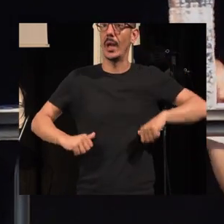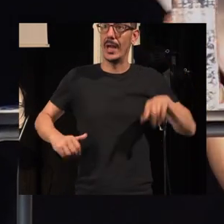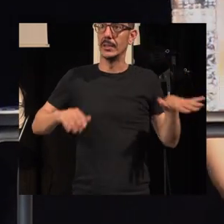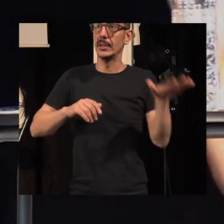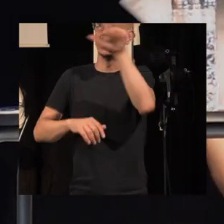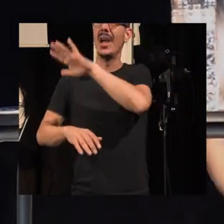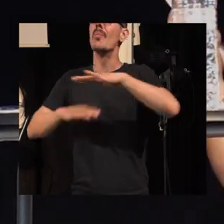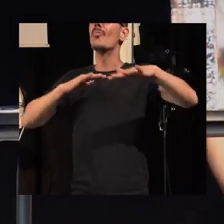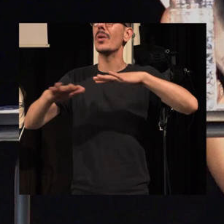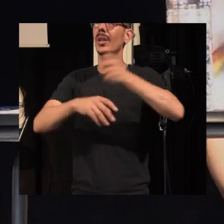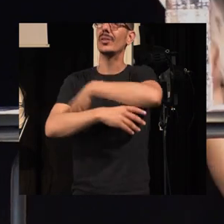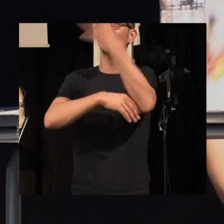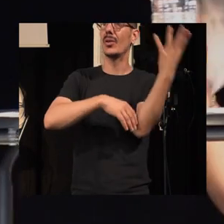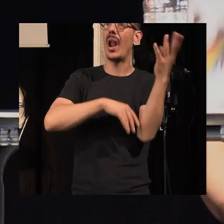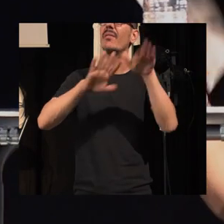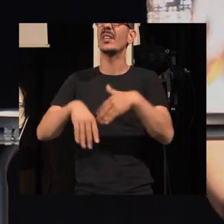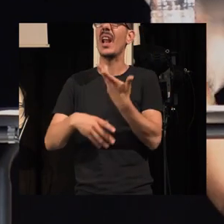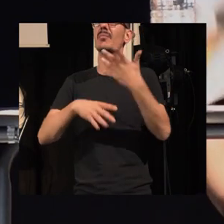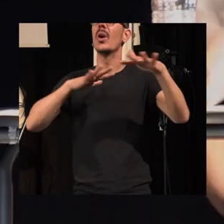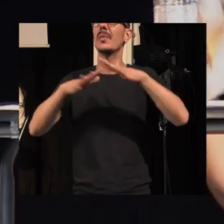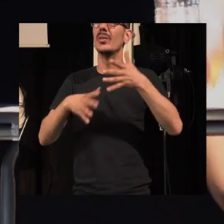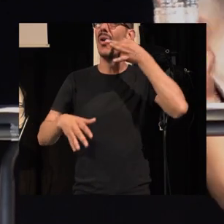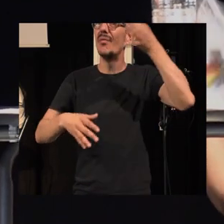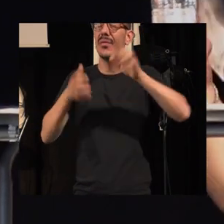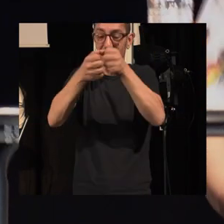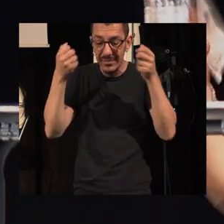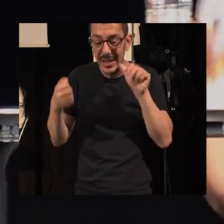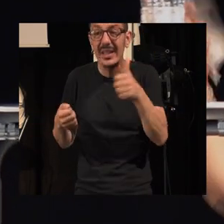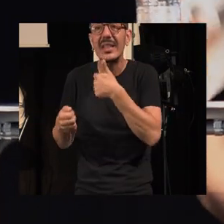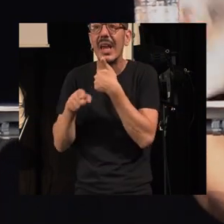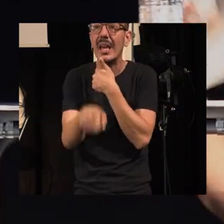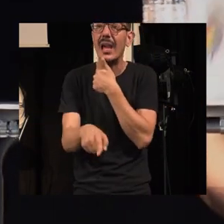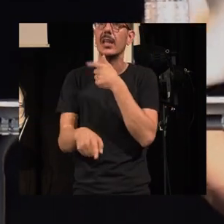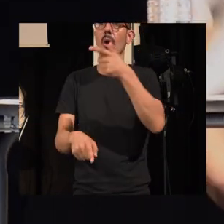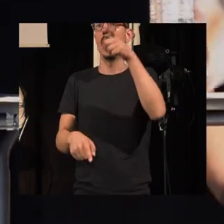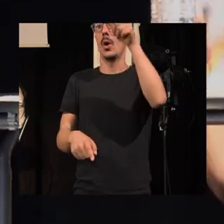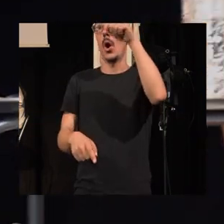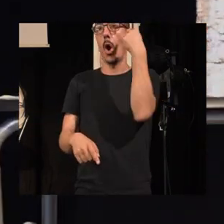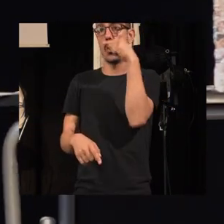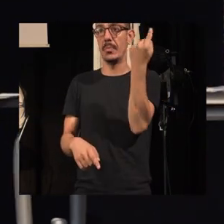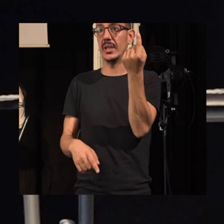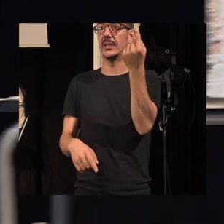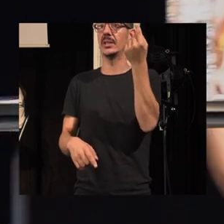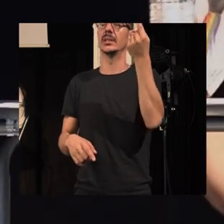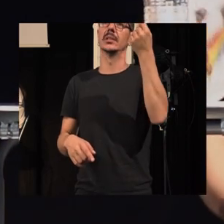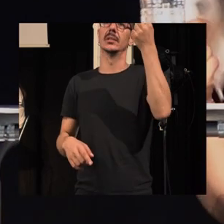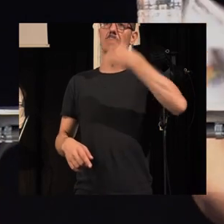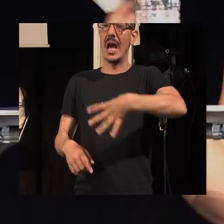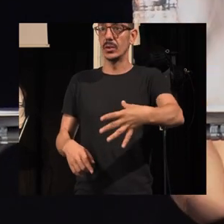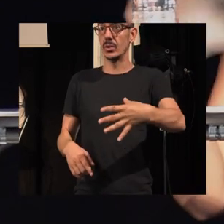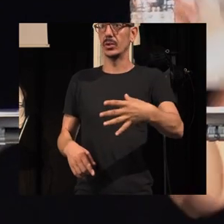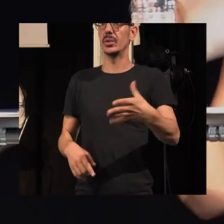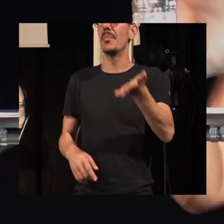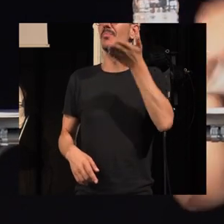movimiento de hombres varones blancos accediendo a una serie de privilegios en los cuales no van